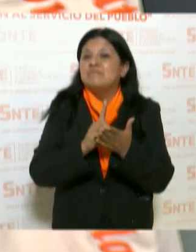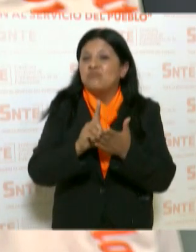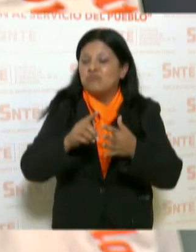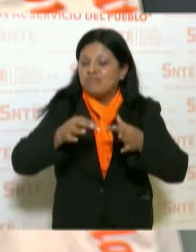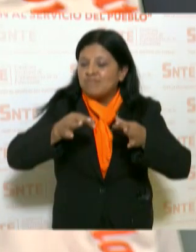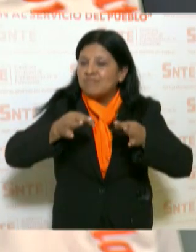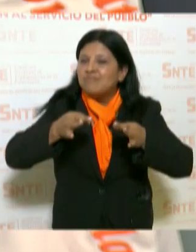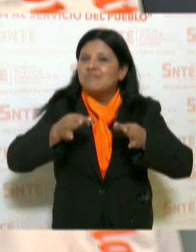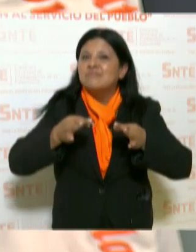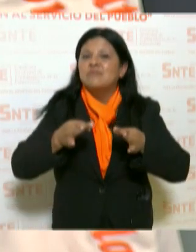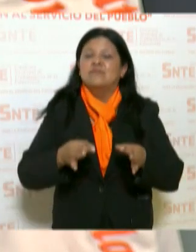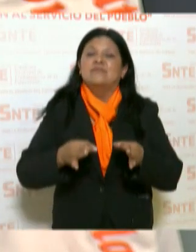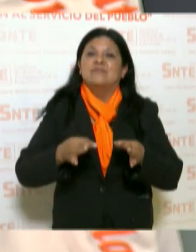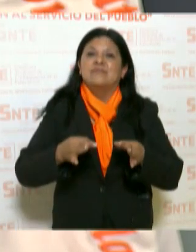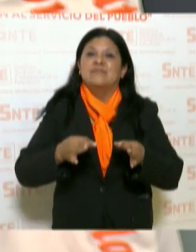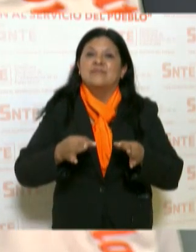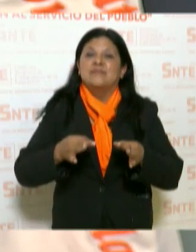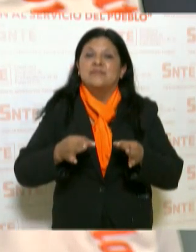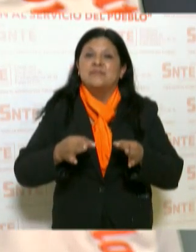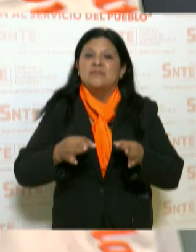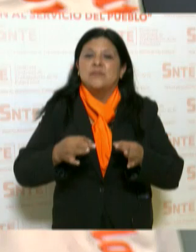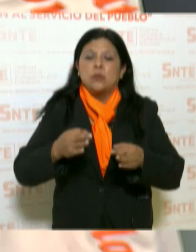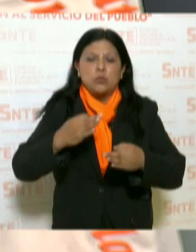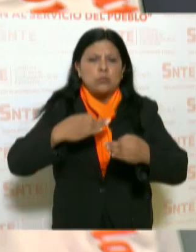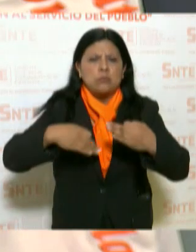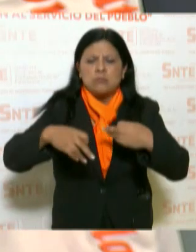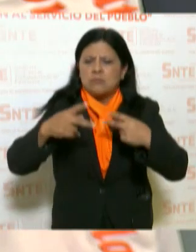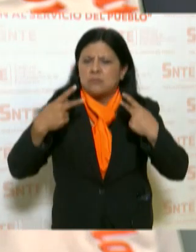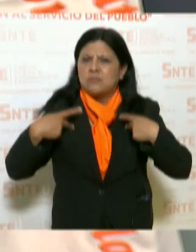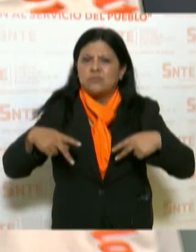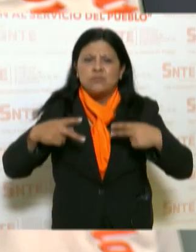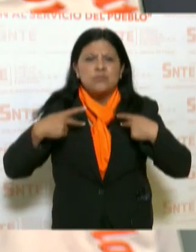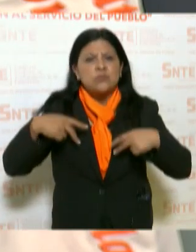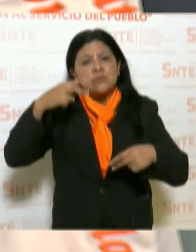fundamentales del pueblo de México.